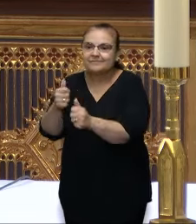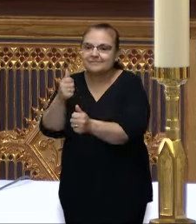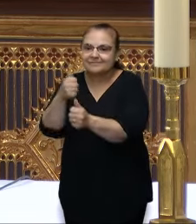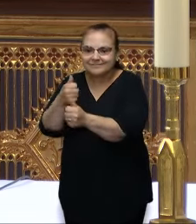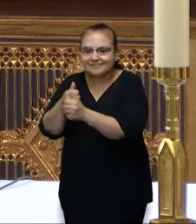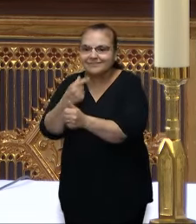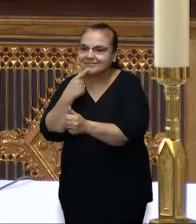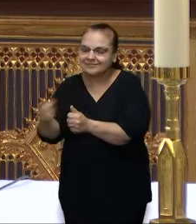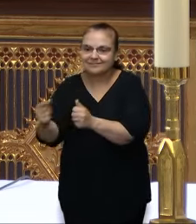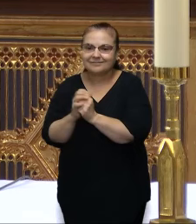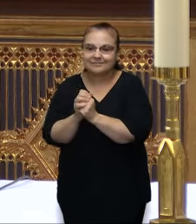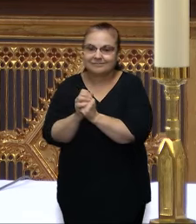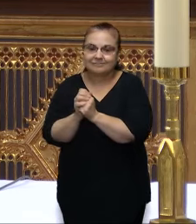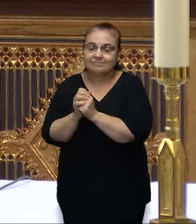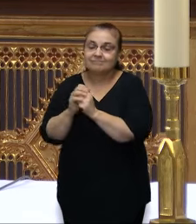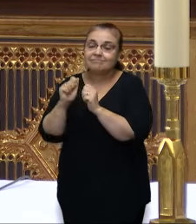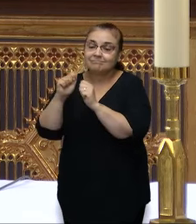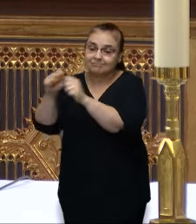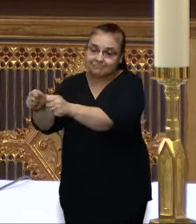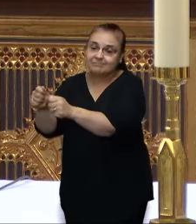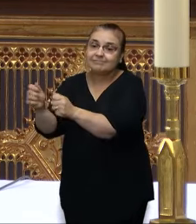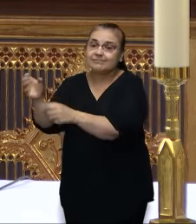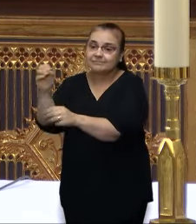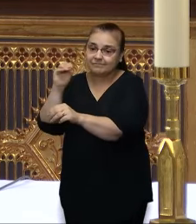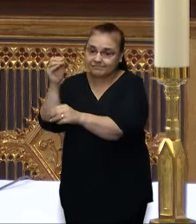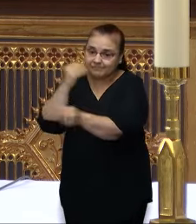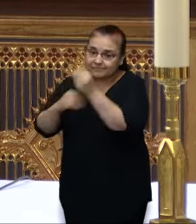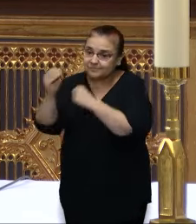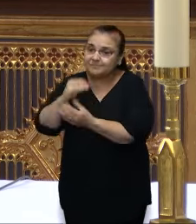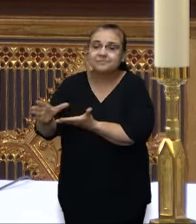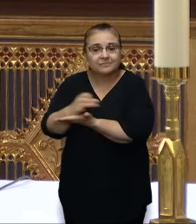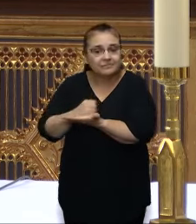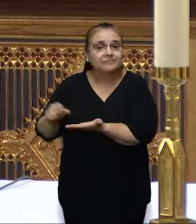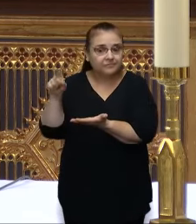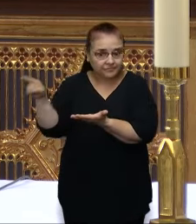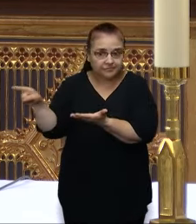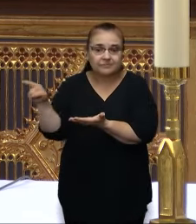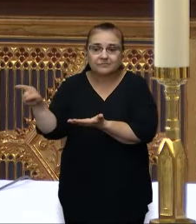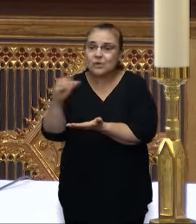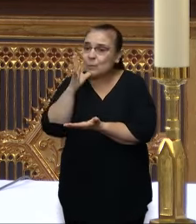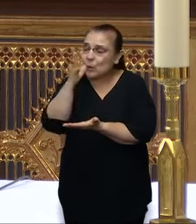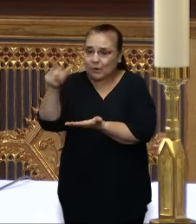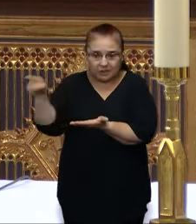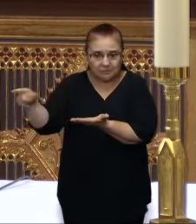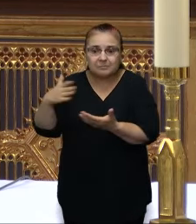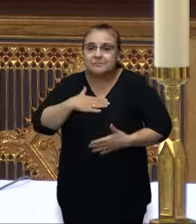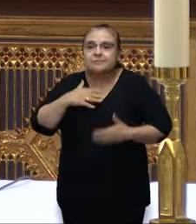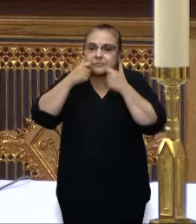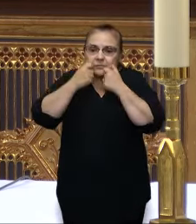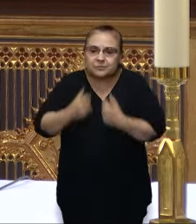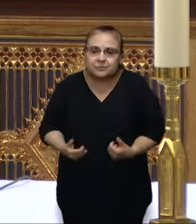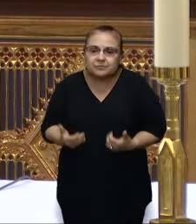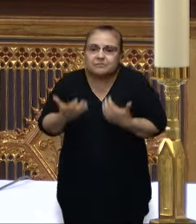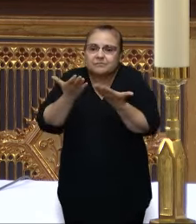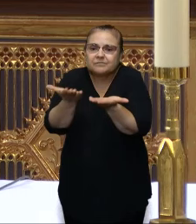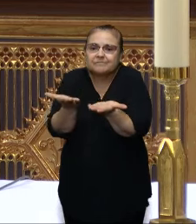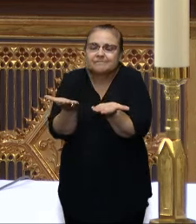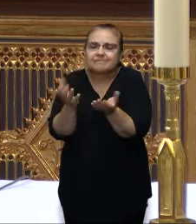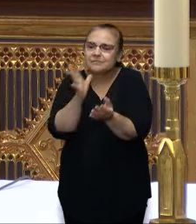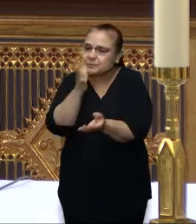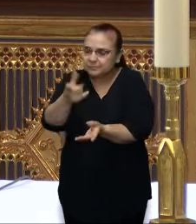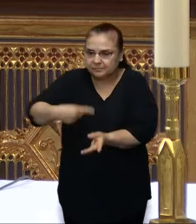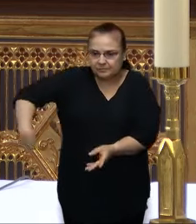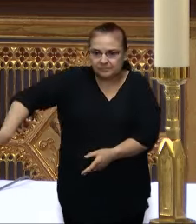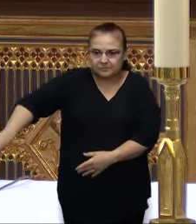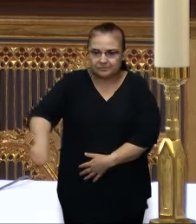sus discípulos diciendo tomad y comed todos de él porque esto es mi cuerpo que será entregado por